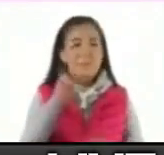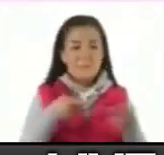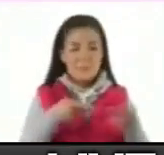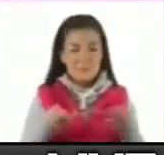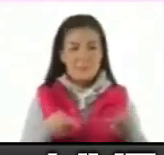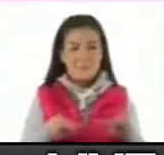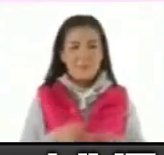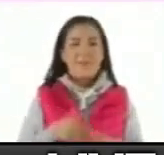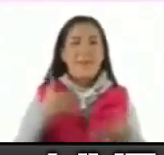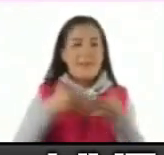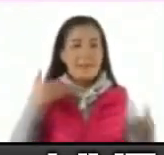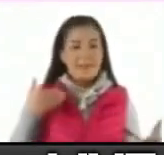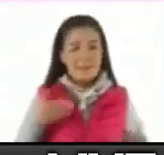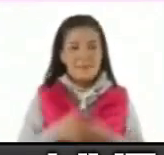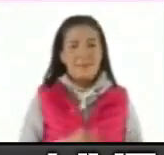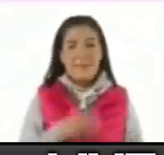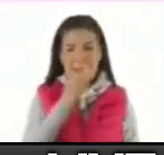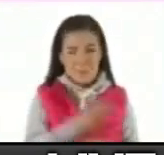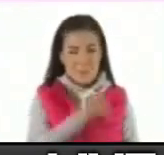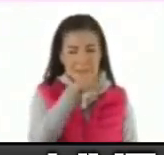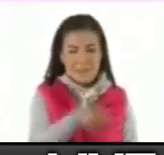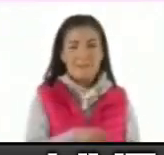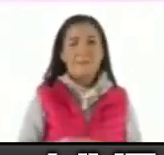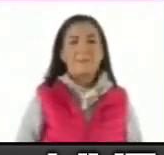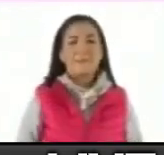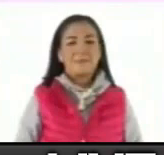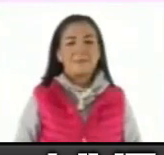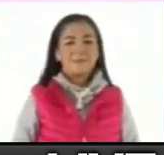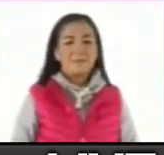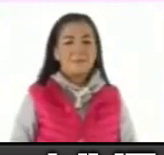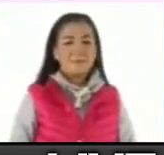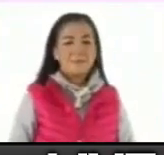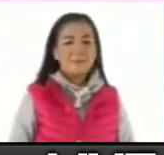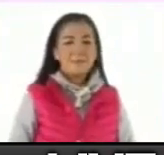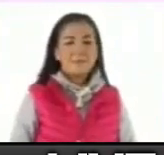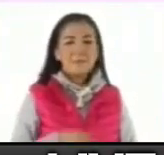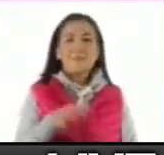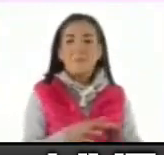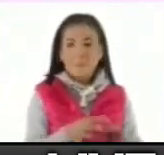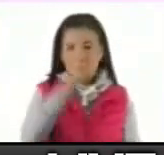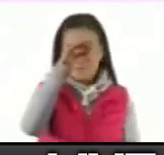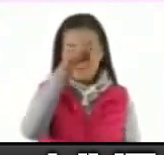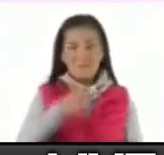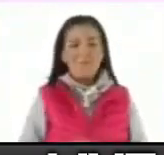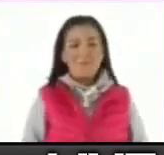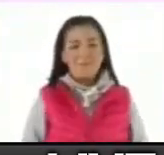preparación previa. La haremos aquí. Le paso la probeta.